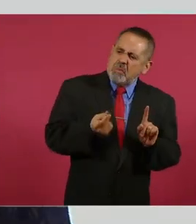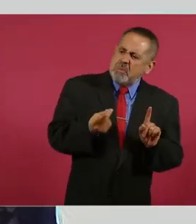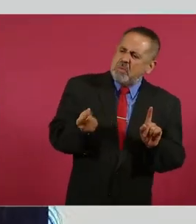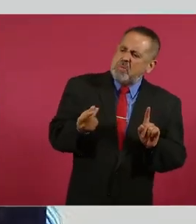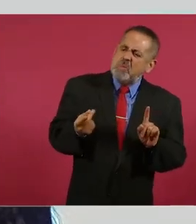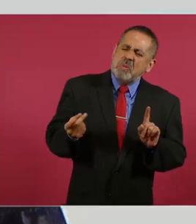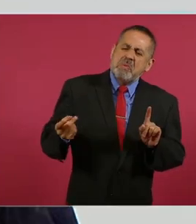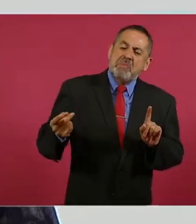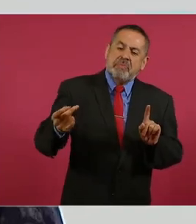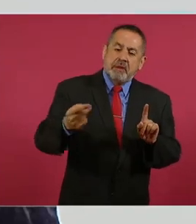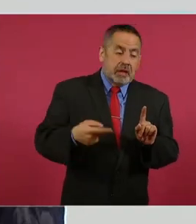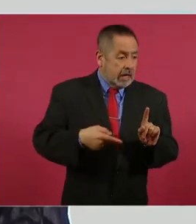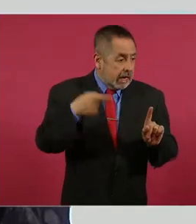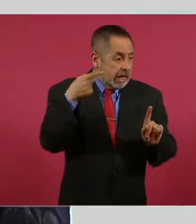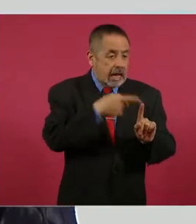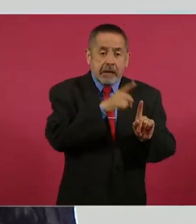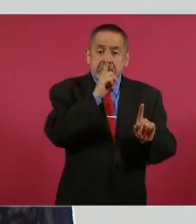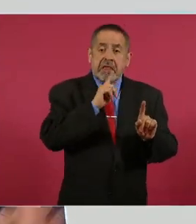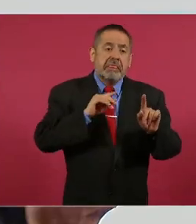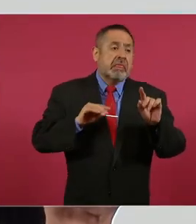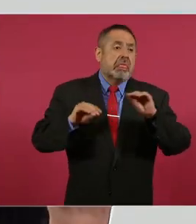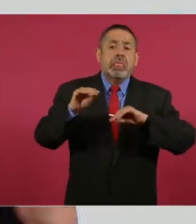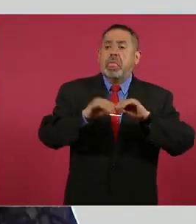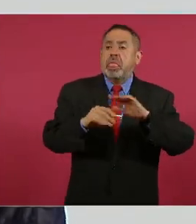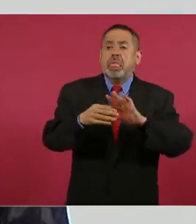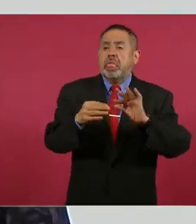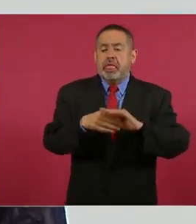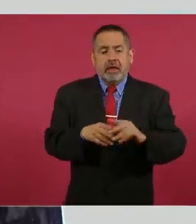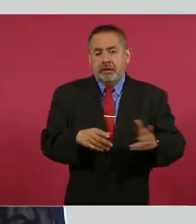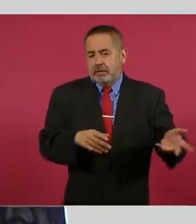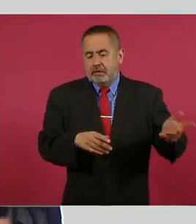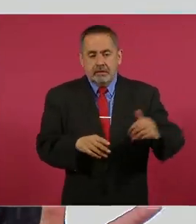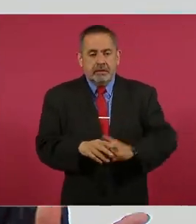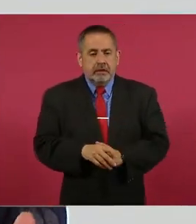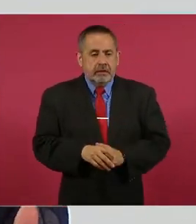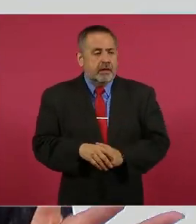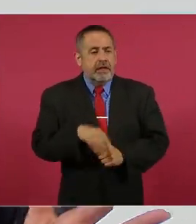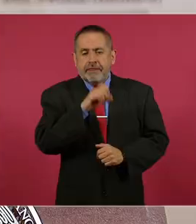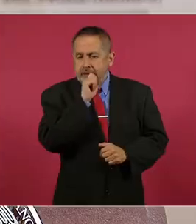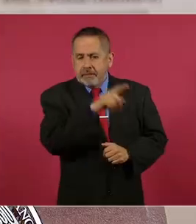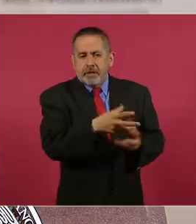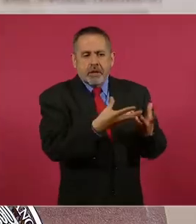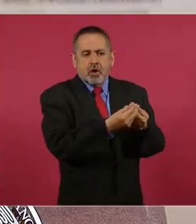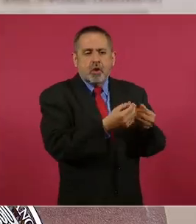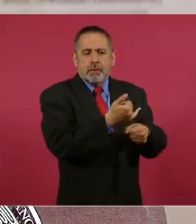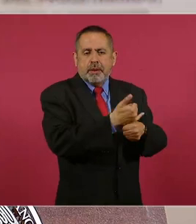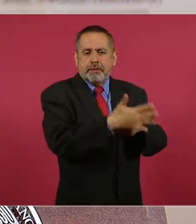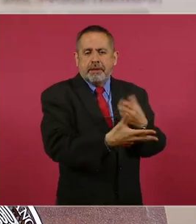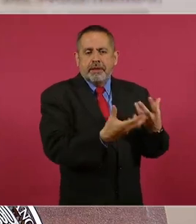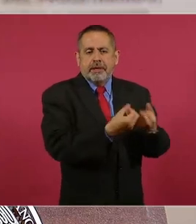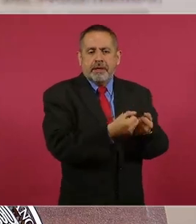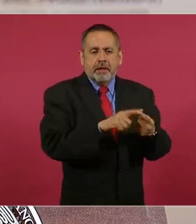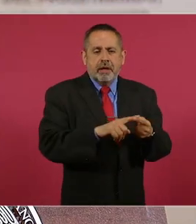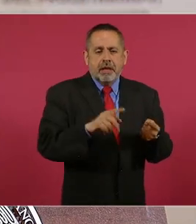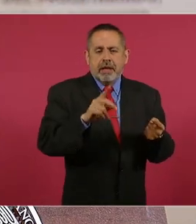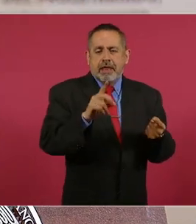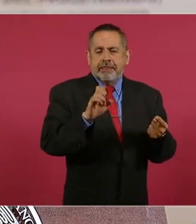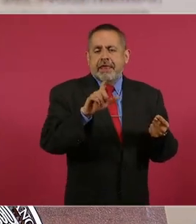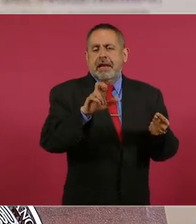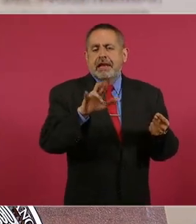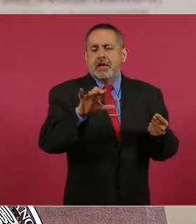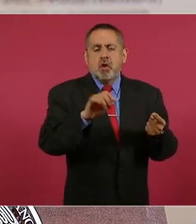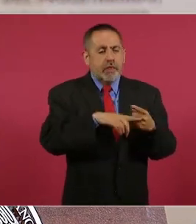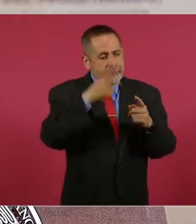miente también como respira. Aquí, quien también le entró al nado sincronizado fue Pascal Beltrán del Río, el director